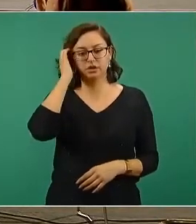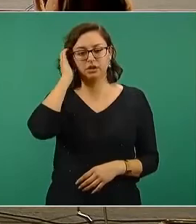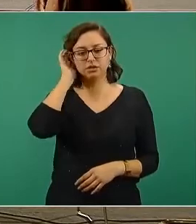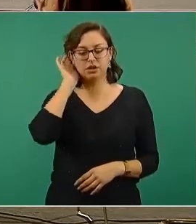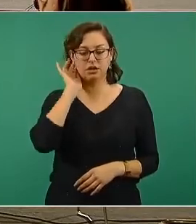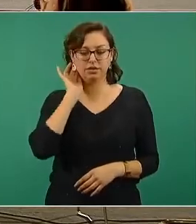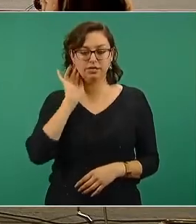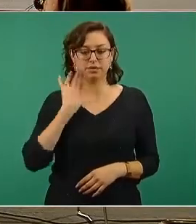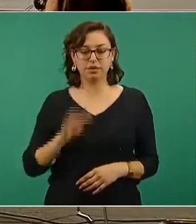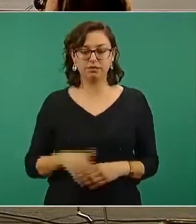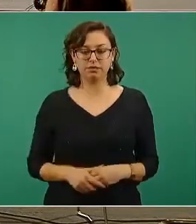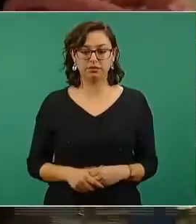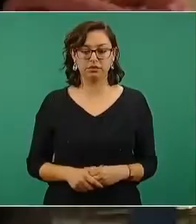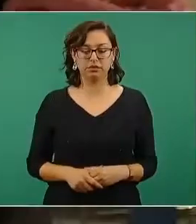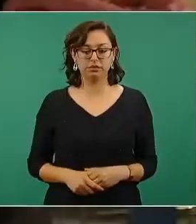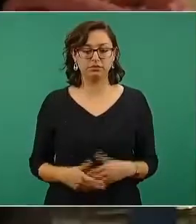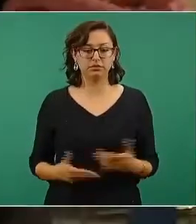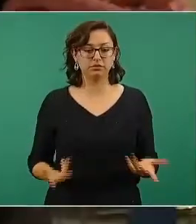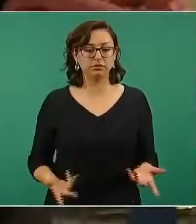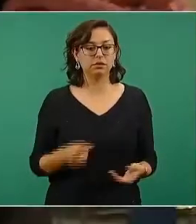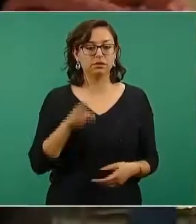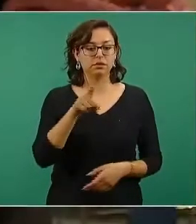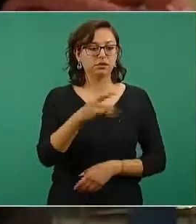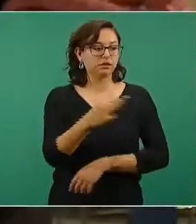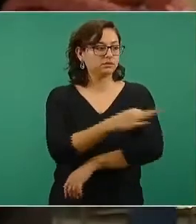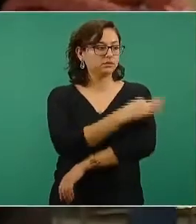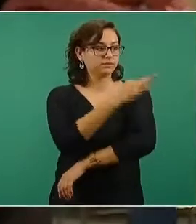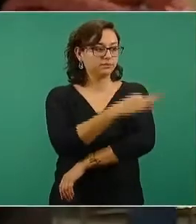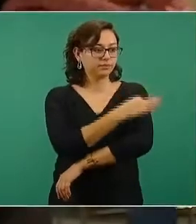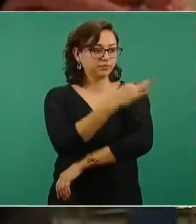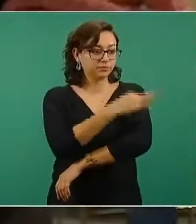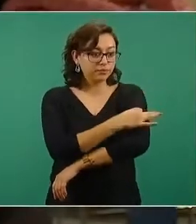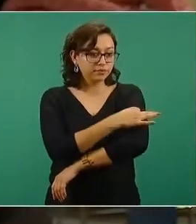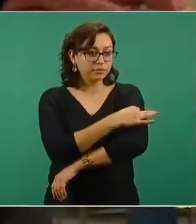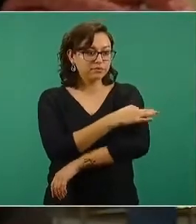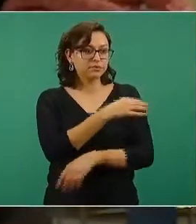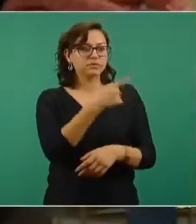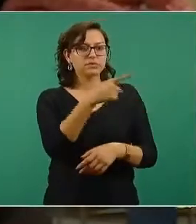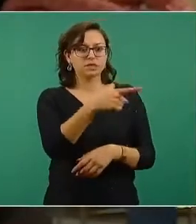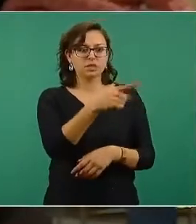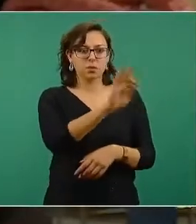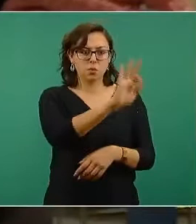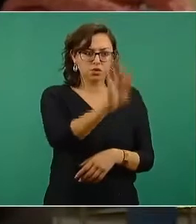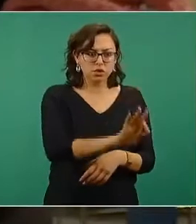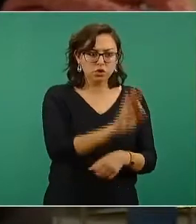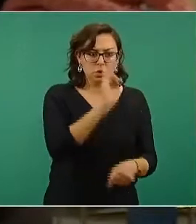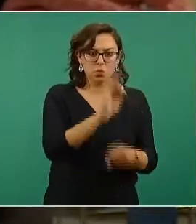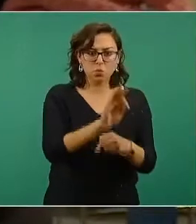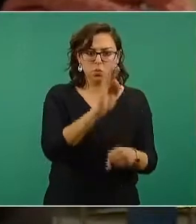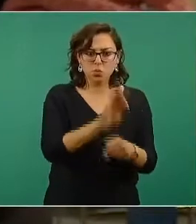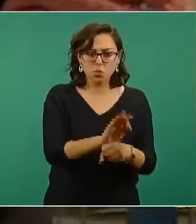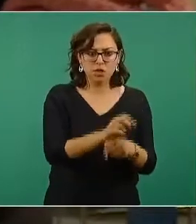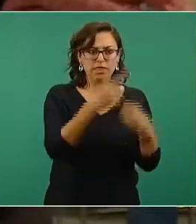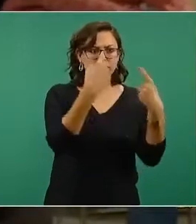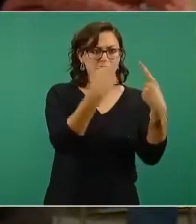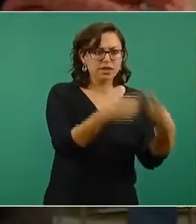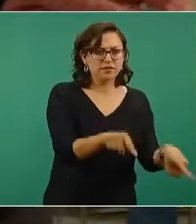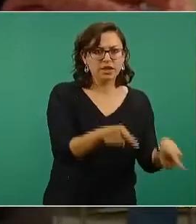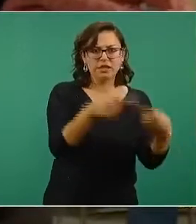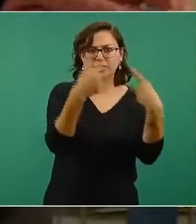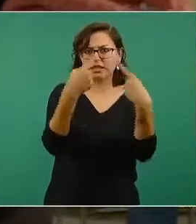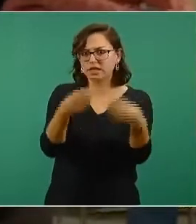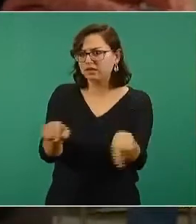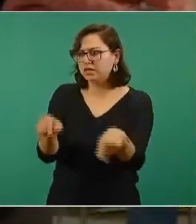de eficacia, ¿no debería de importar eso tanto en un tema de